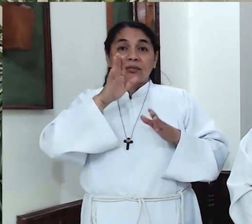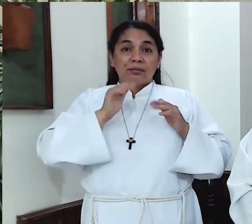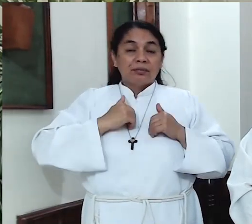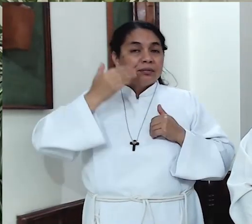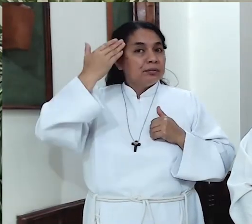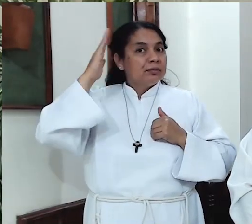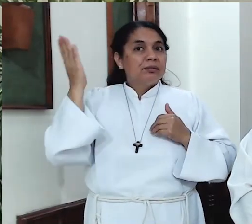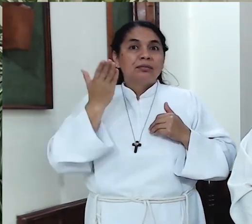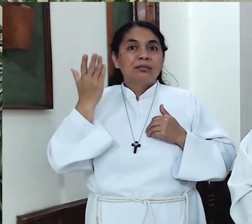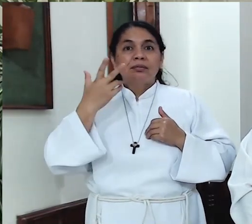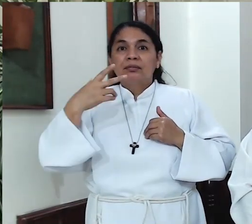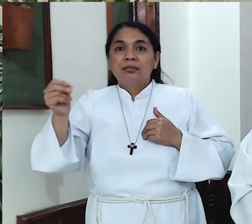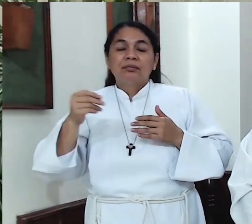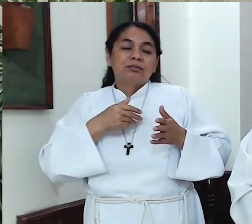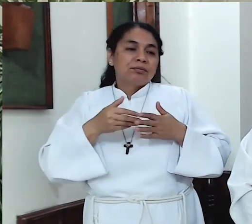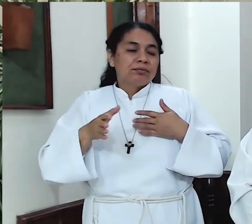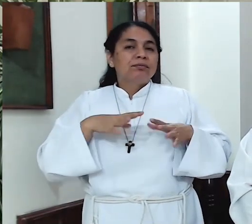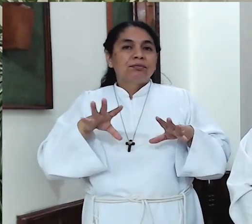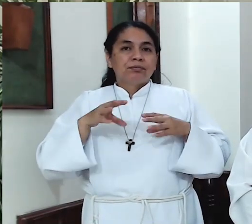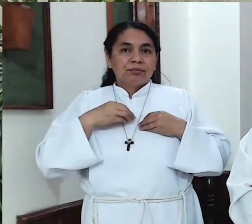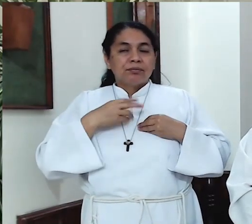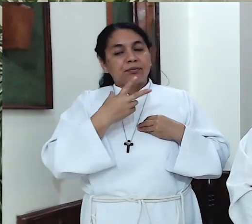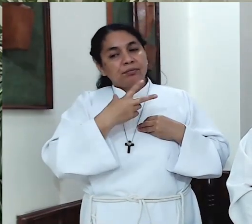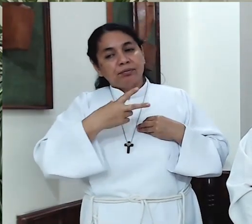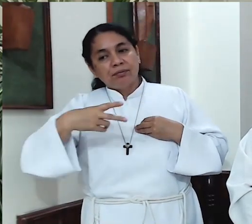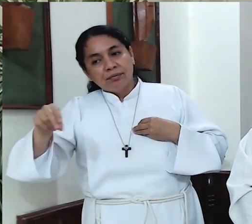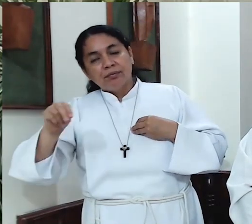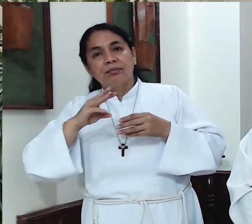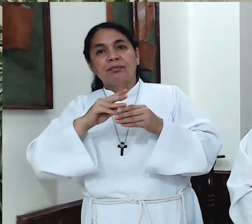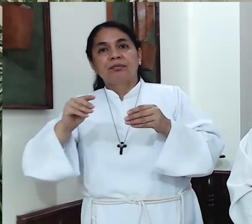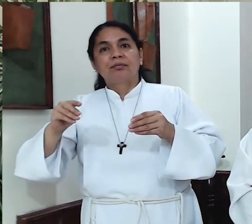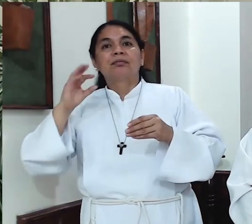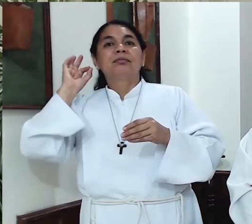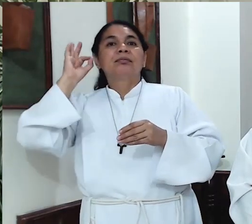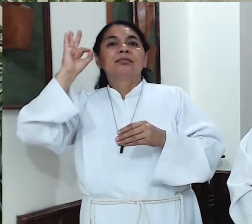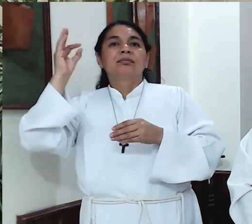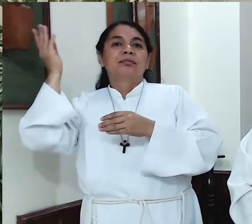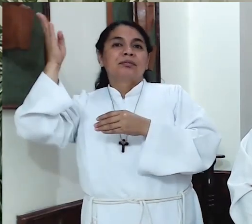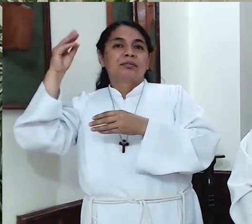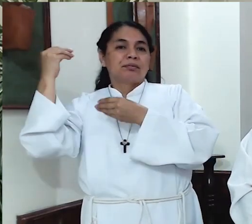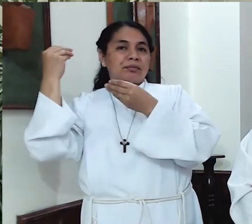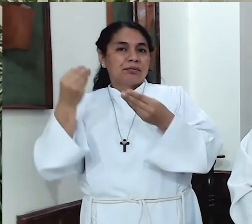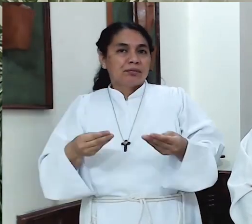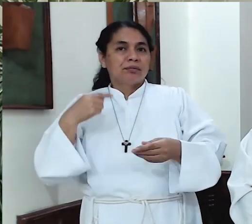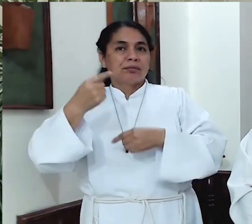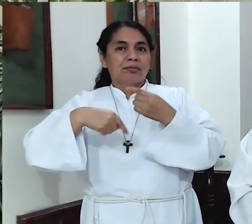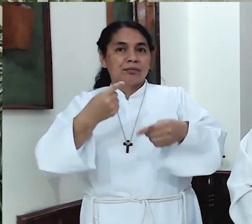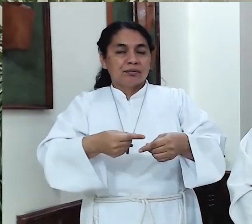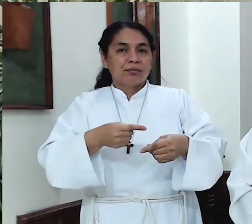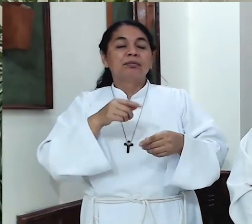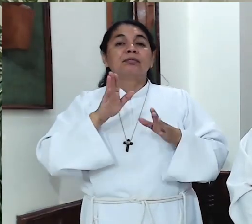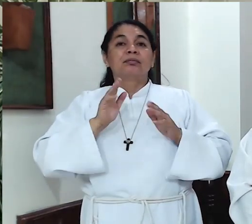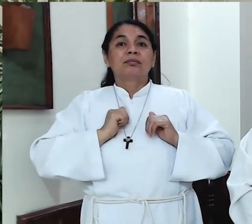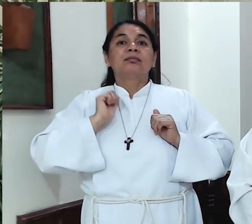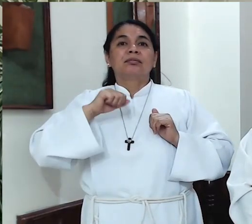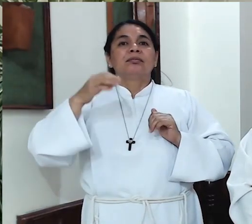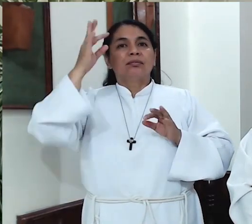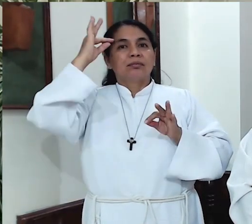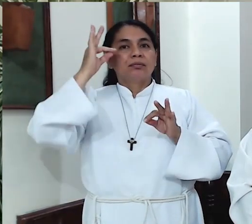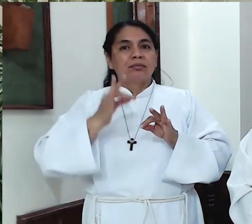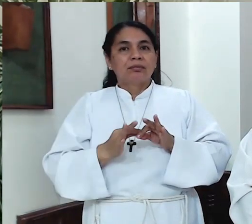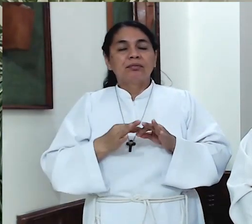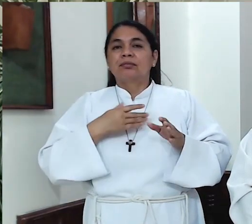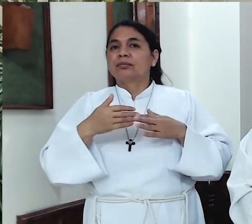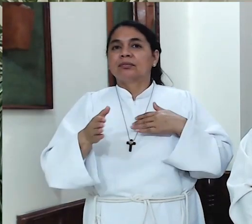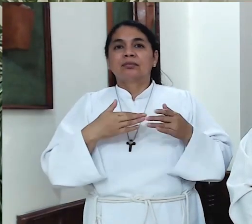iba, partió hacia la tierra que había de recibir como herencia. Por la fe, vivió como extranjero en la